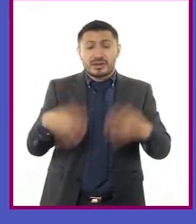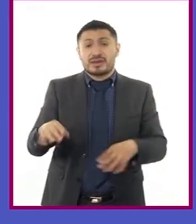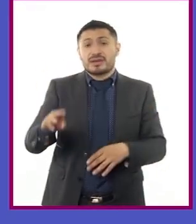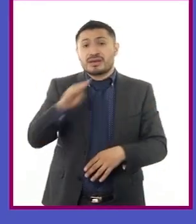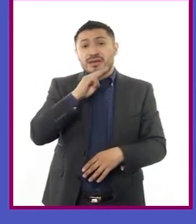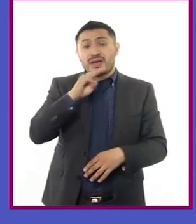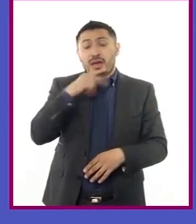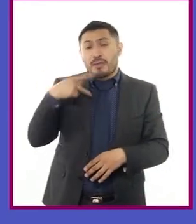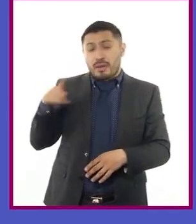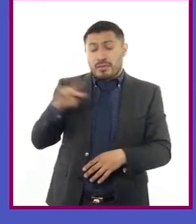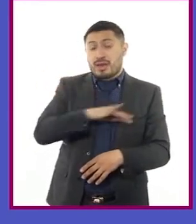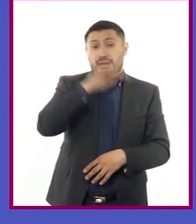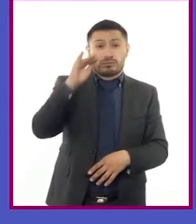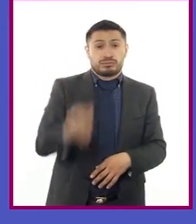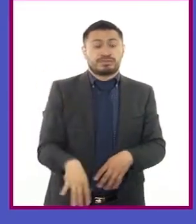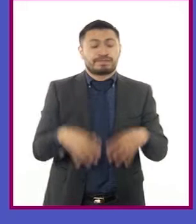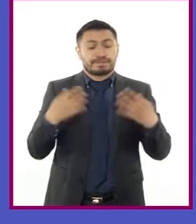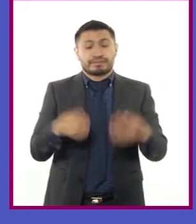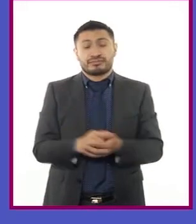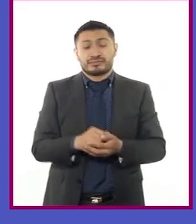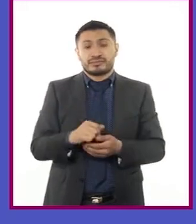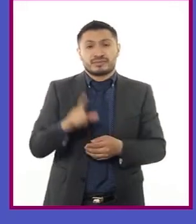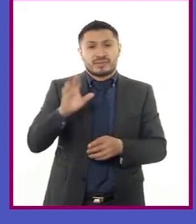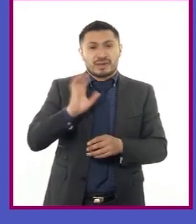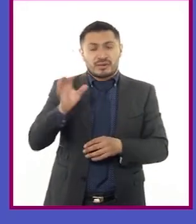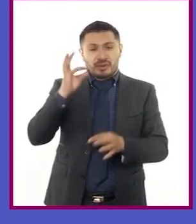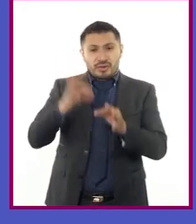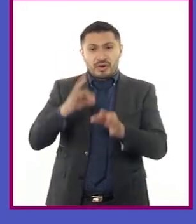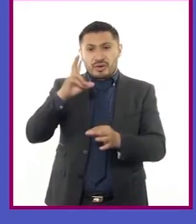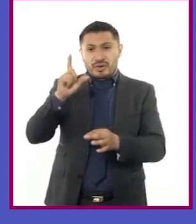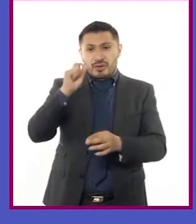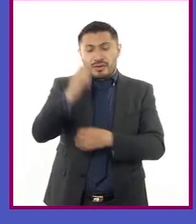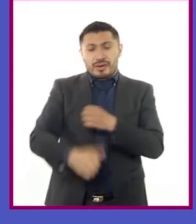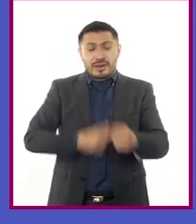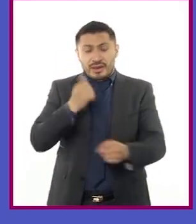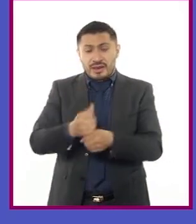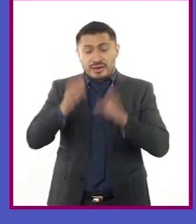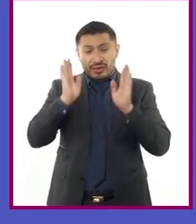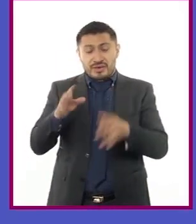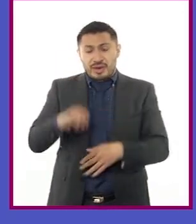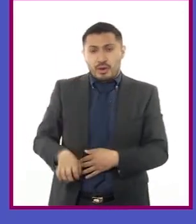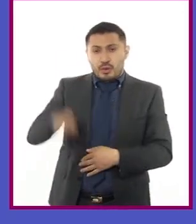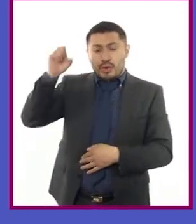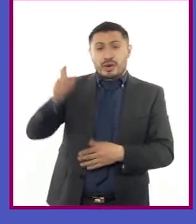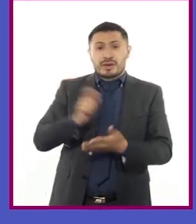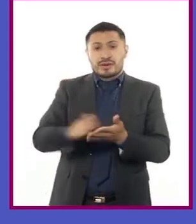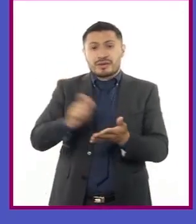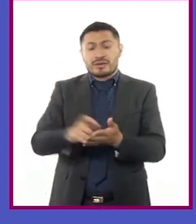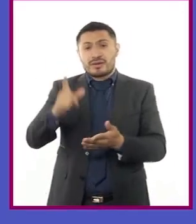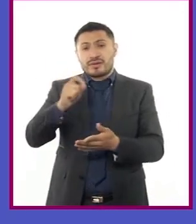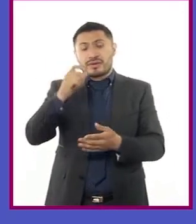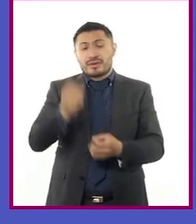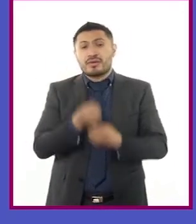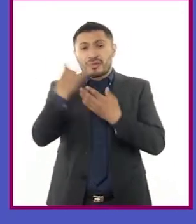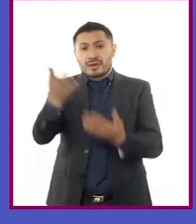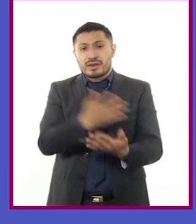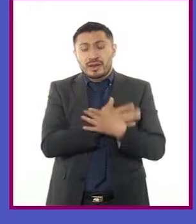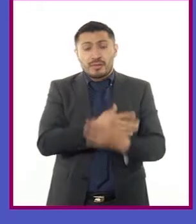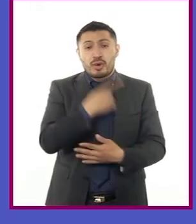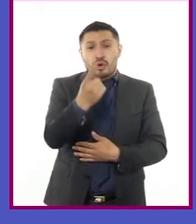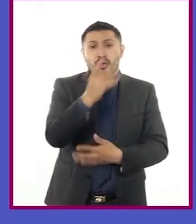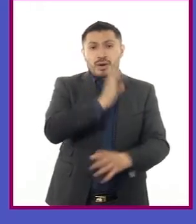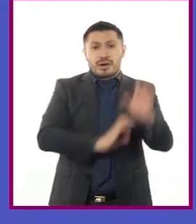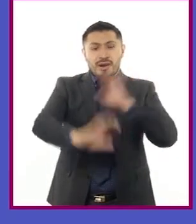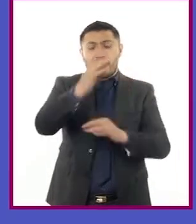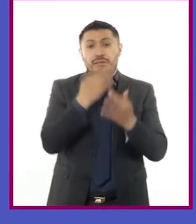la madre del poeta. A los 20 años, Neruda escribió el libro 20 poemas de amor y una canción